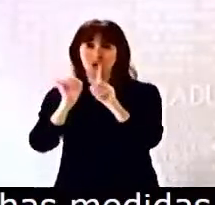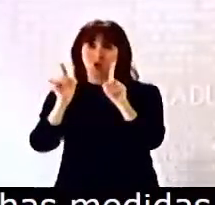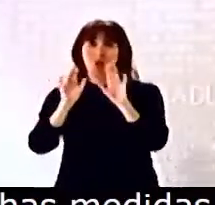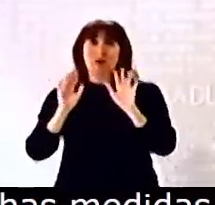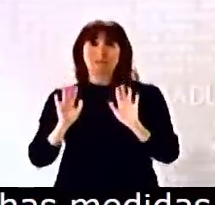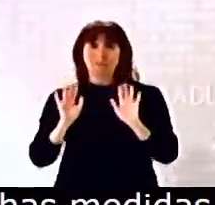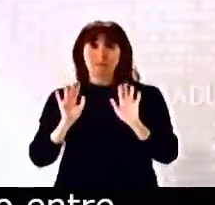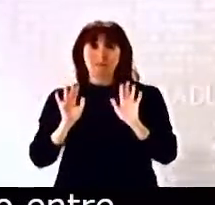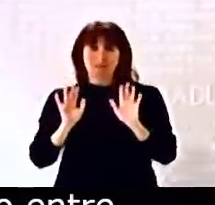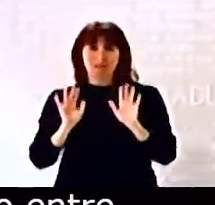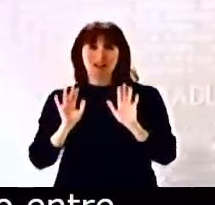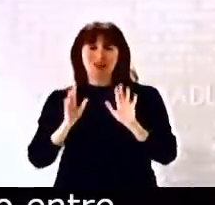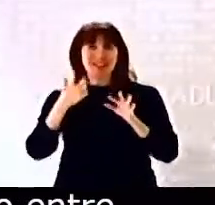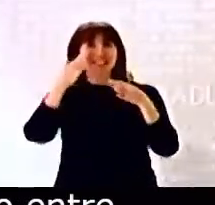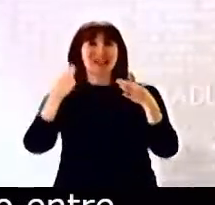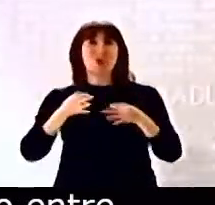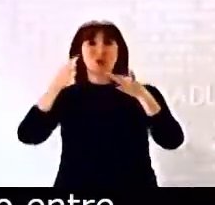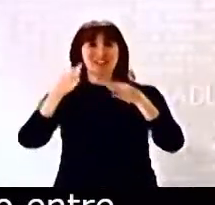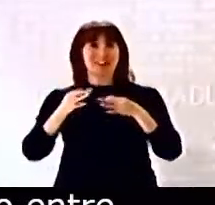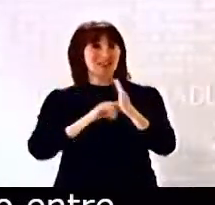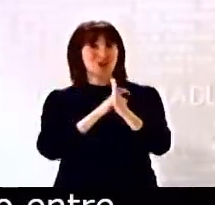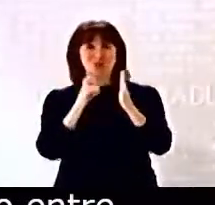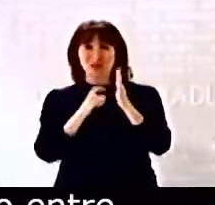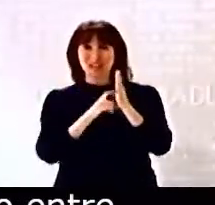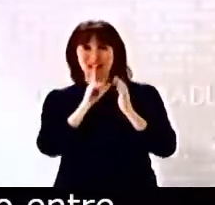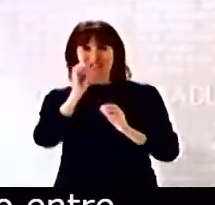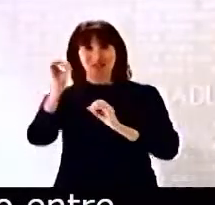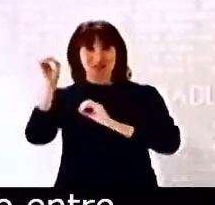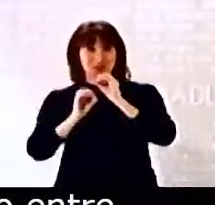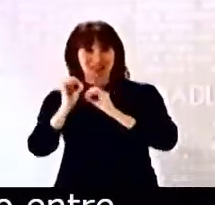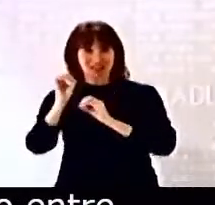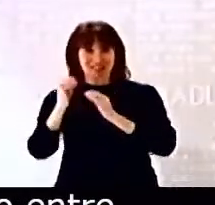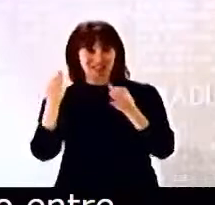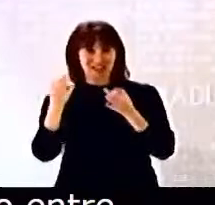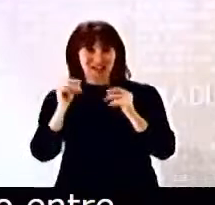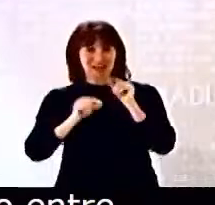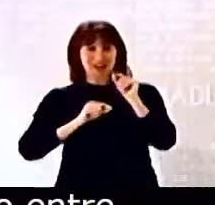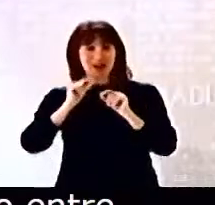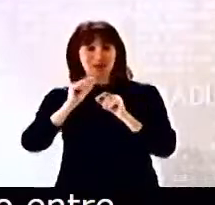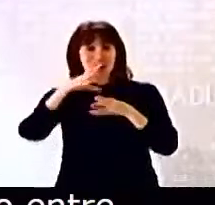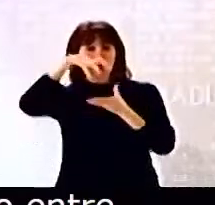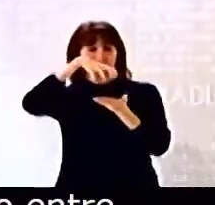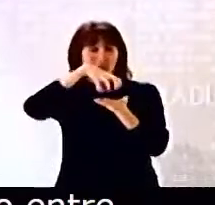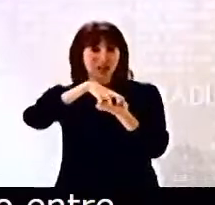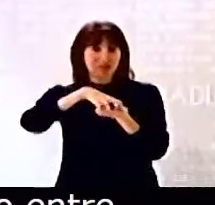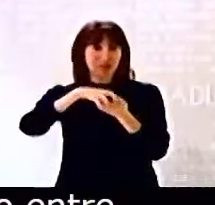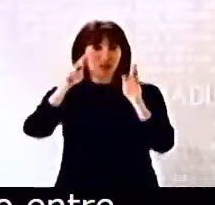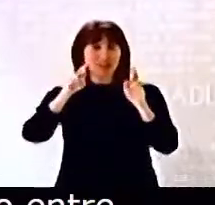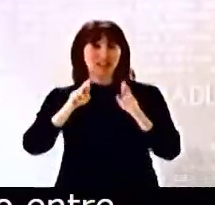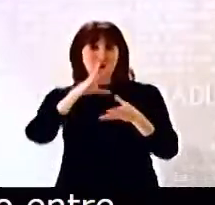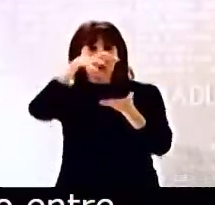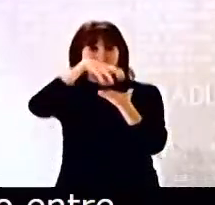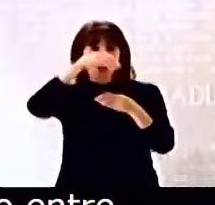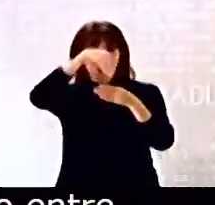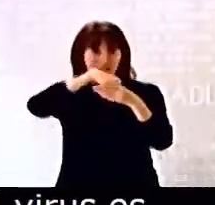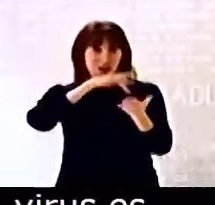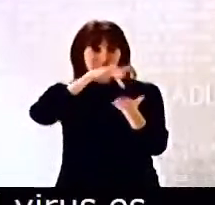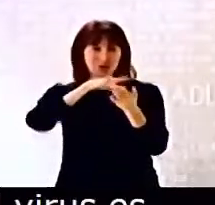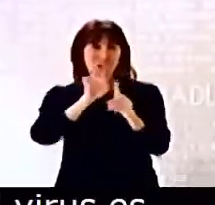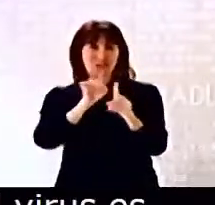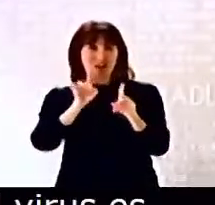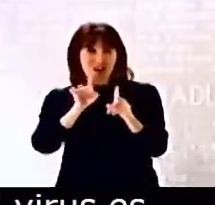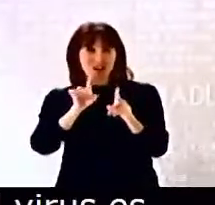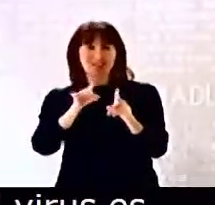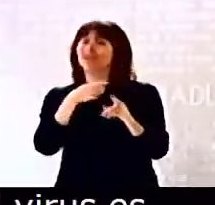Pero la garantía al 100% de que no va a entrar el virus es imposible.